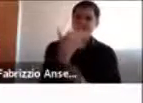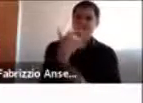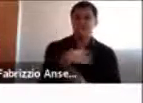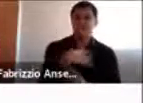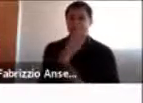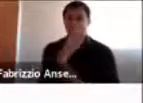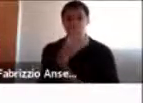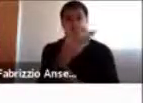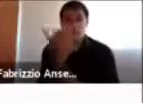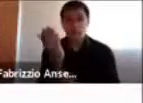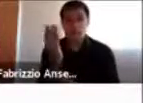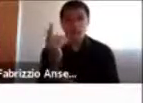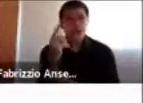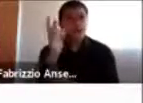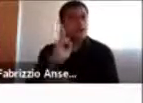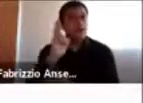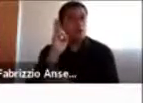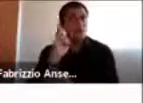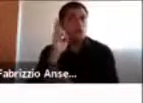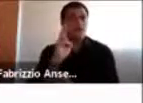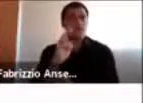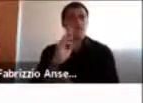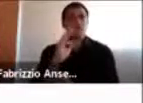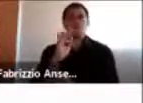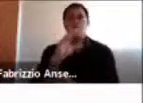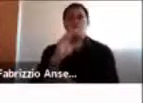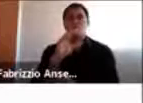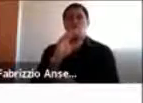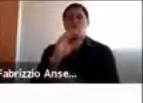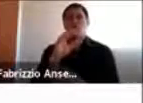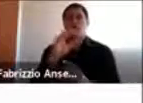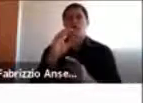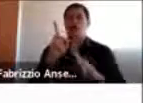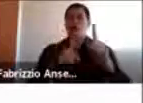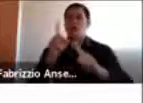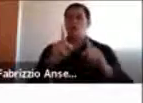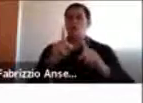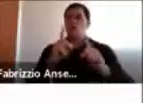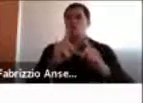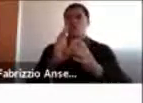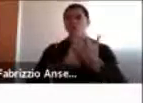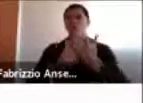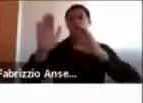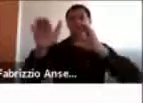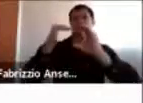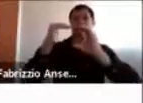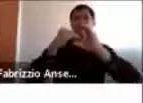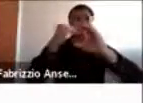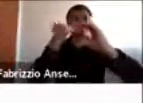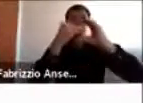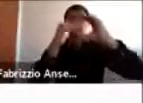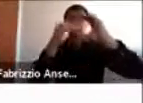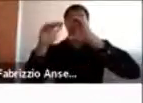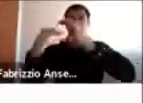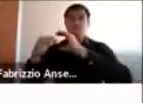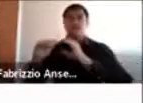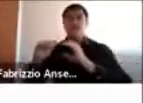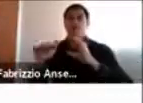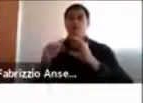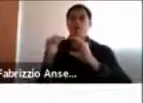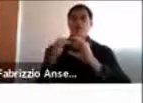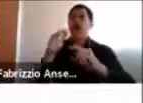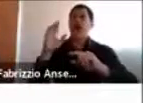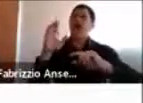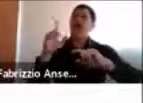este tema de los famosos forwards, las cadenas que le llegaban a uno por correo, y por allá de mediados de los 90 me llegó